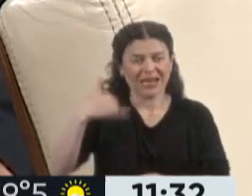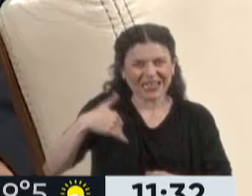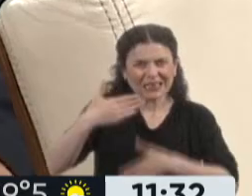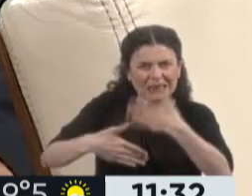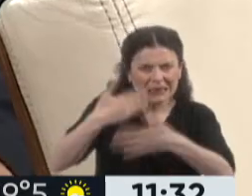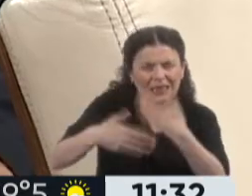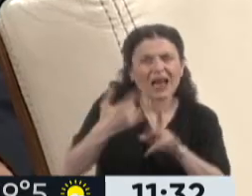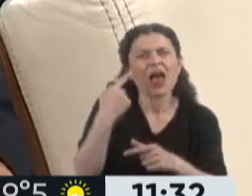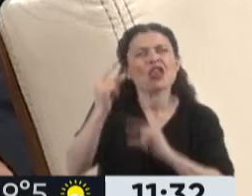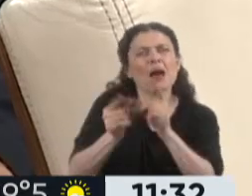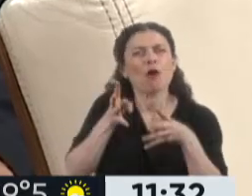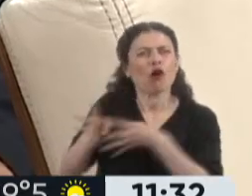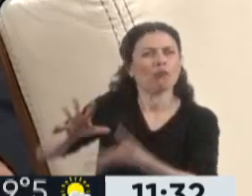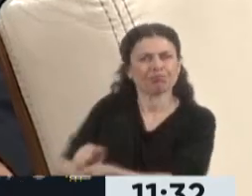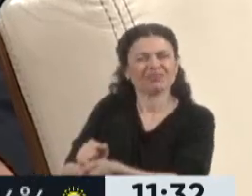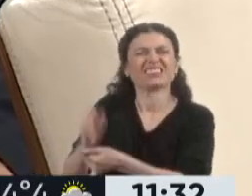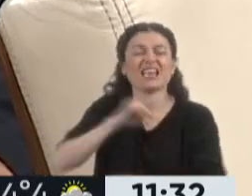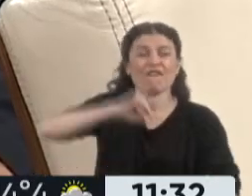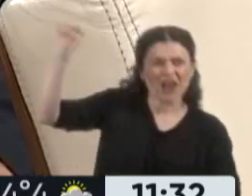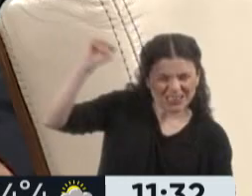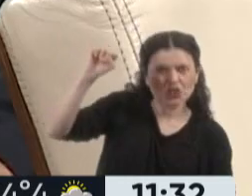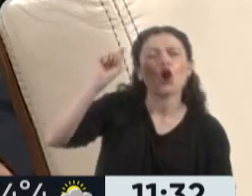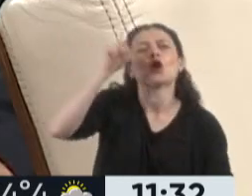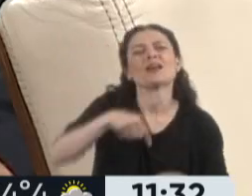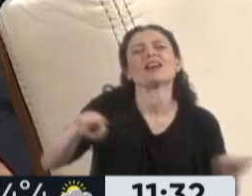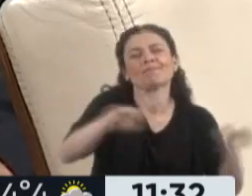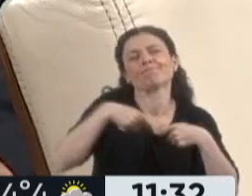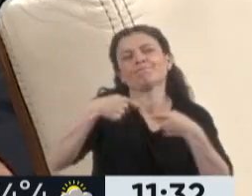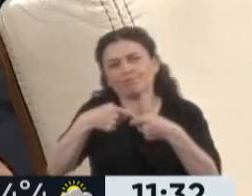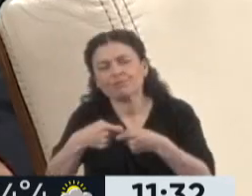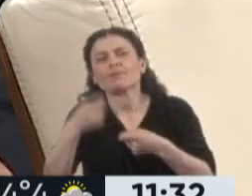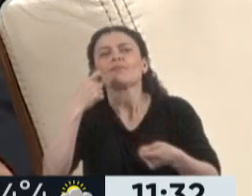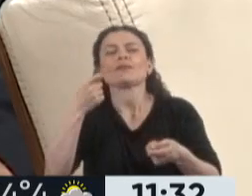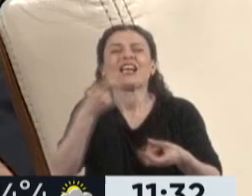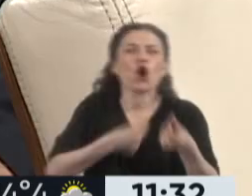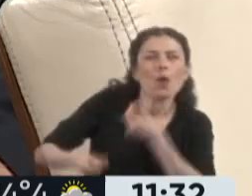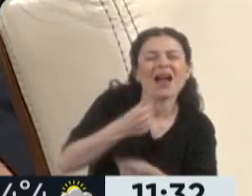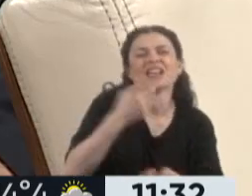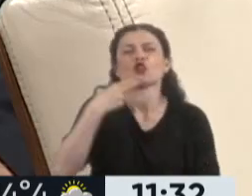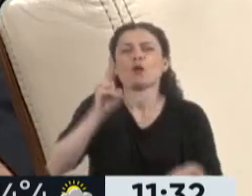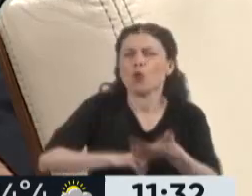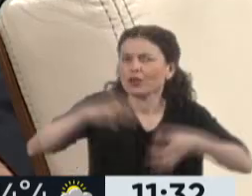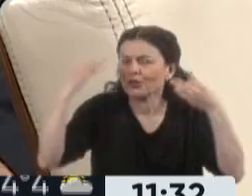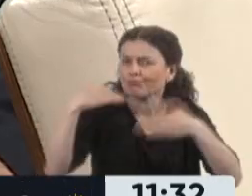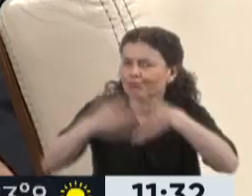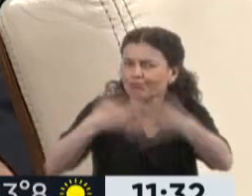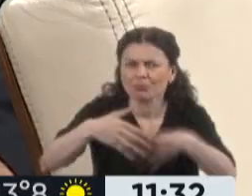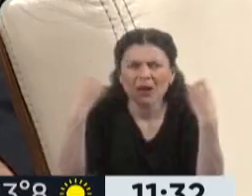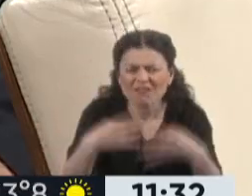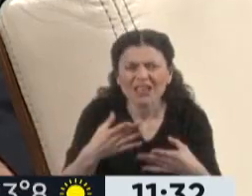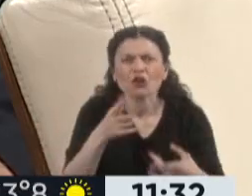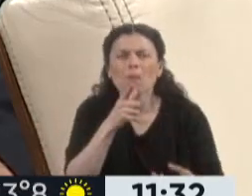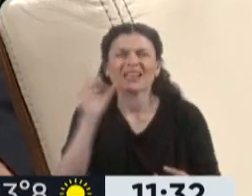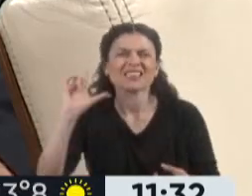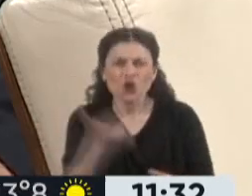destruyendo la inflación, frenando el dólar, logrando superávit comercial y fiscal y atrayendo enormes inversiones, que Javier Milei tenga toda la prensa argentina